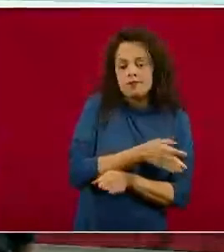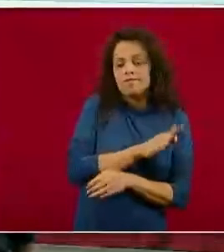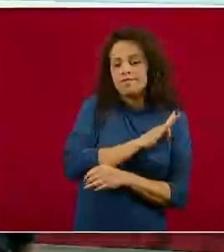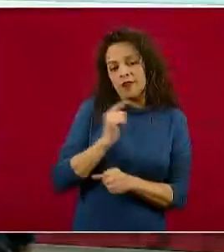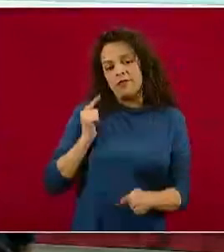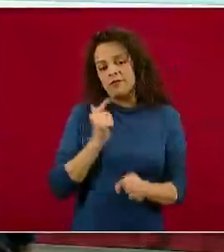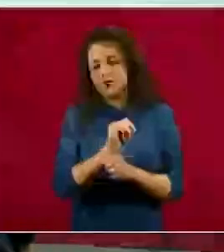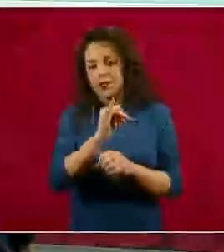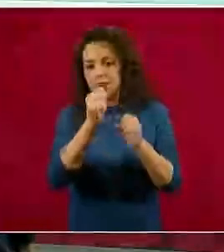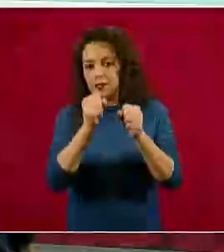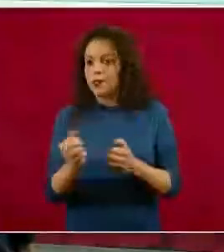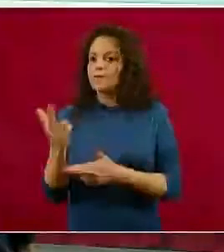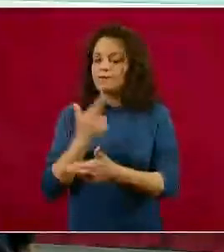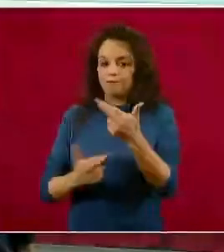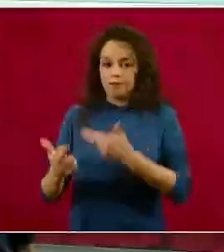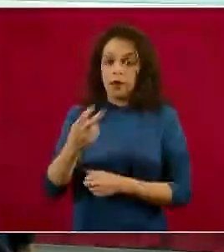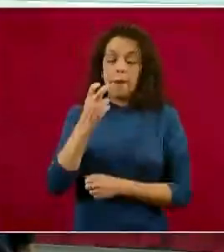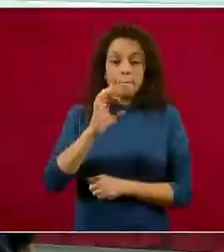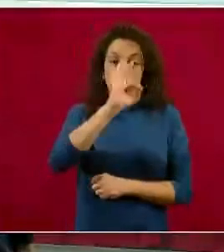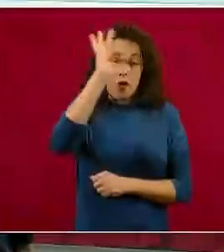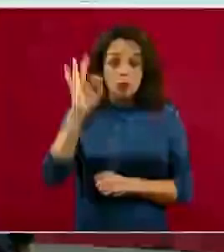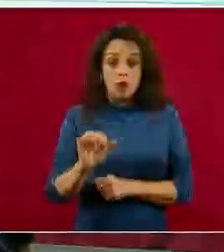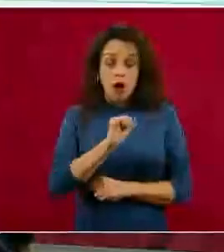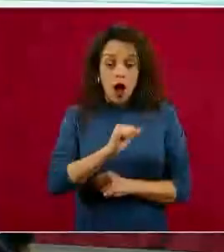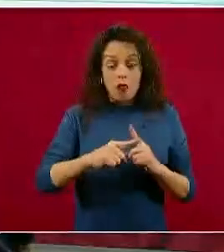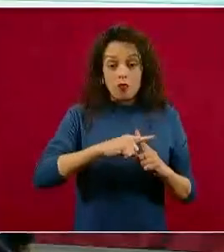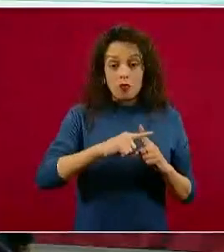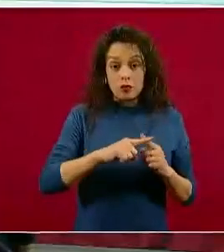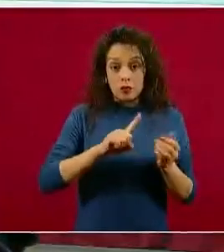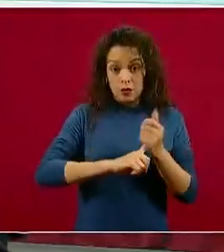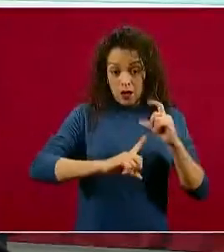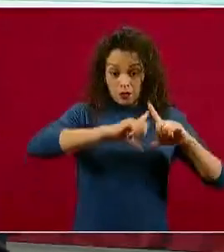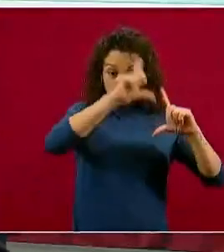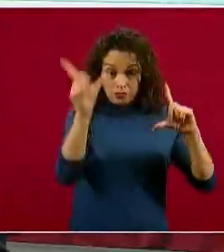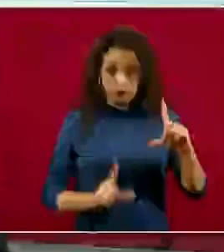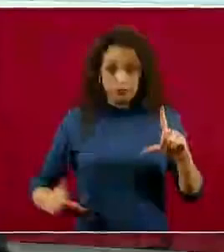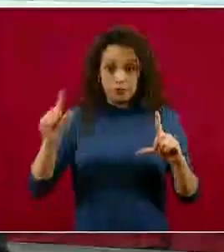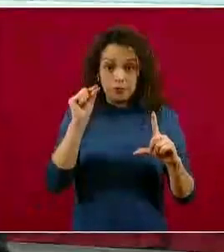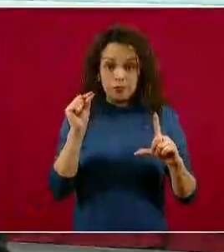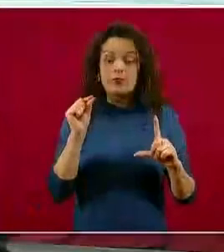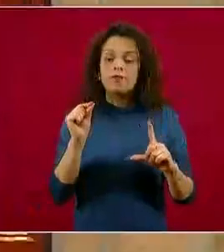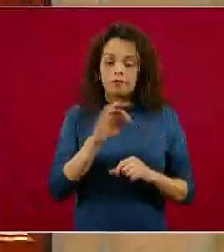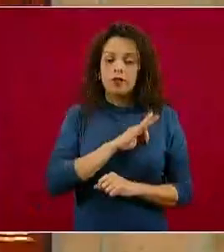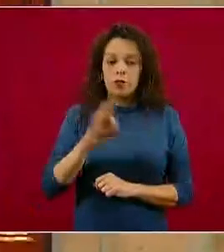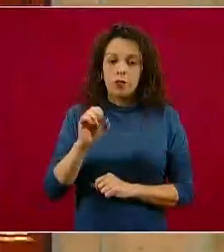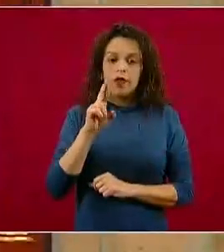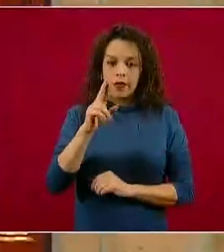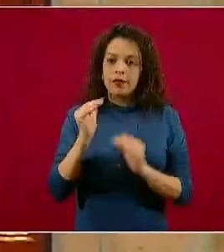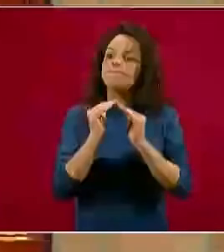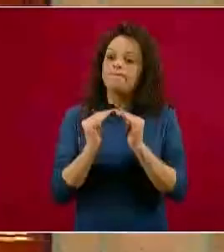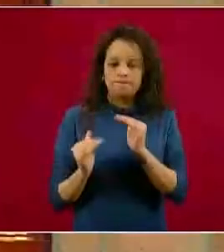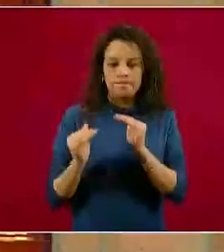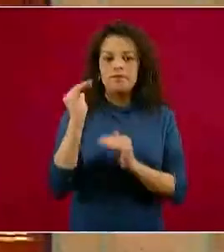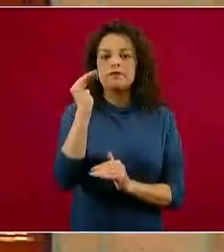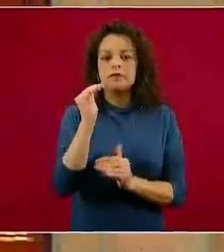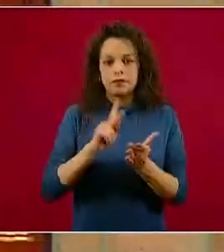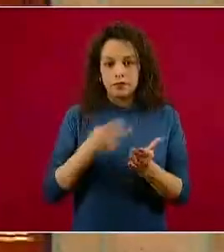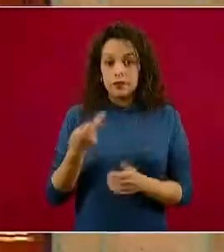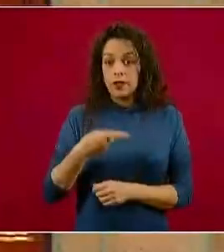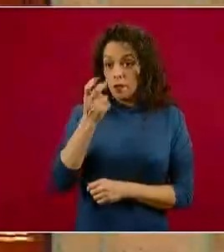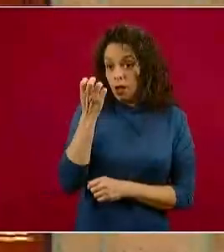esto contribuye a que el porcentaje de positividad nacional también en un momento determinado se incremente. Claro que ese incremento